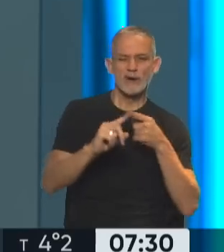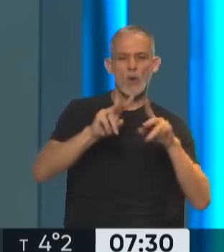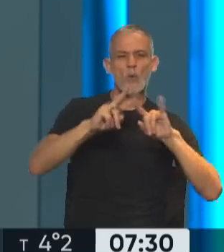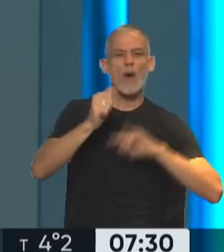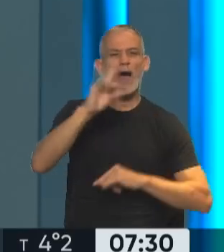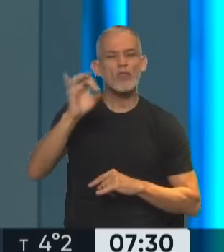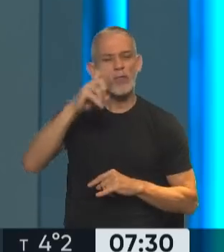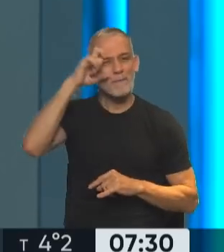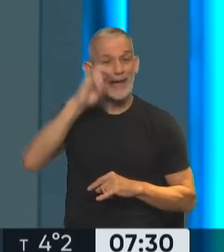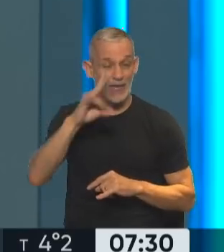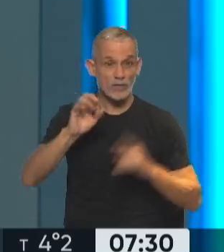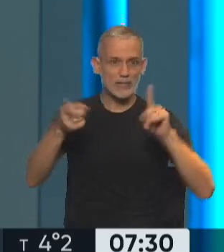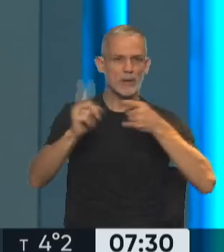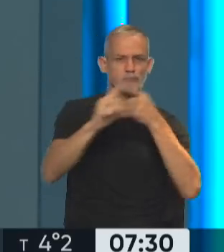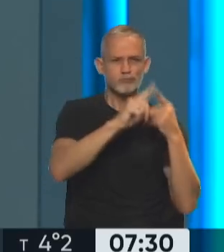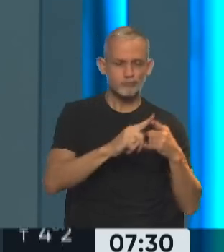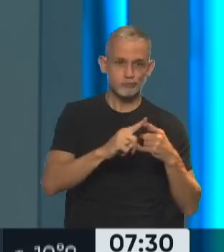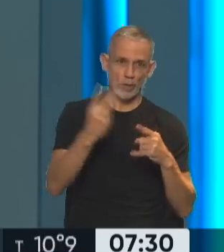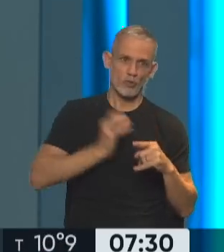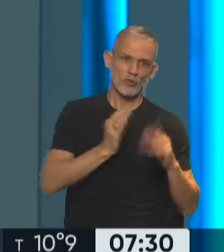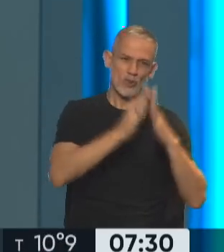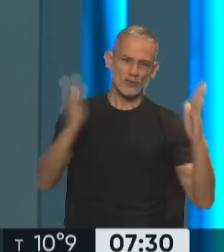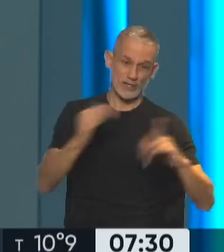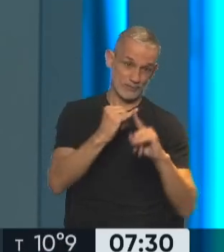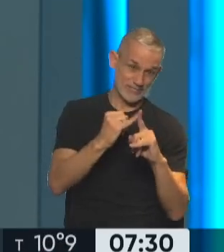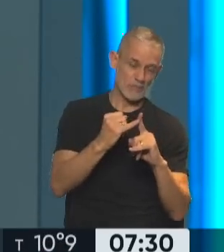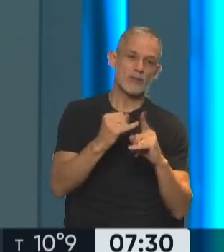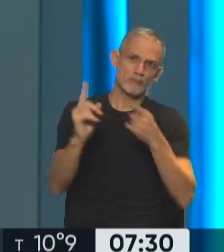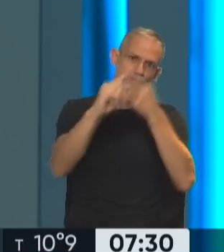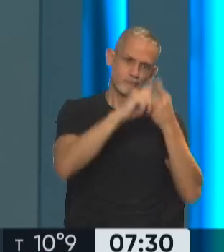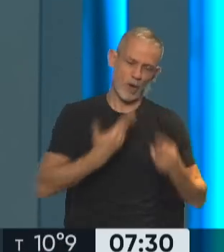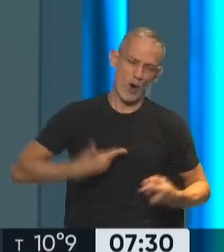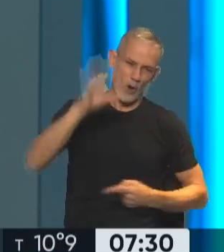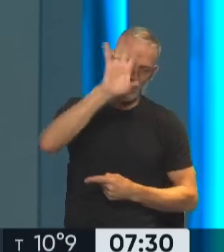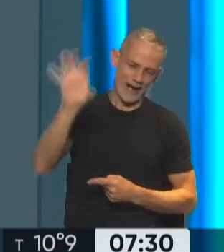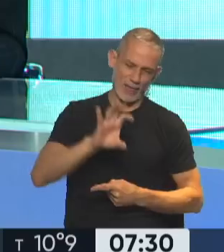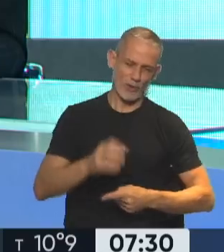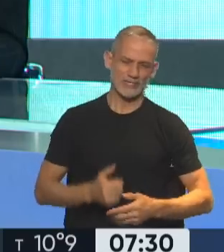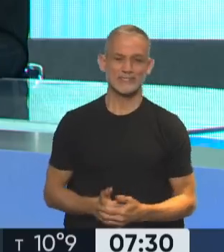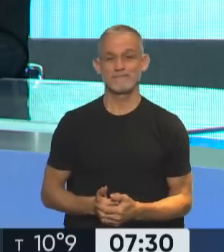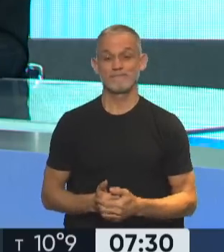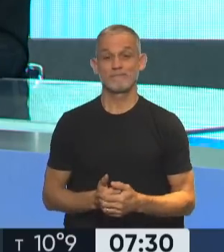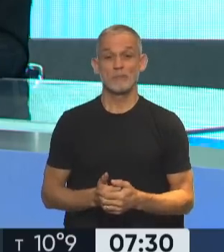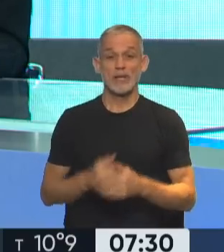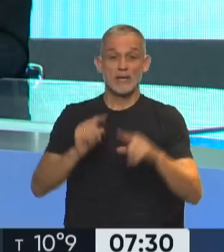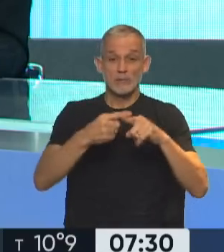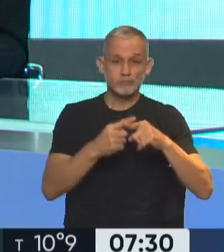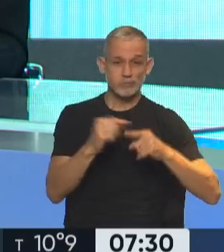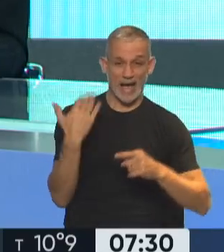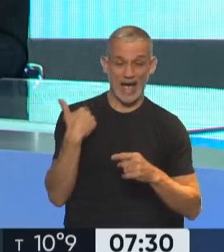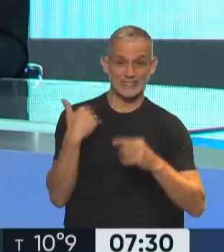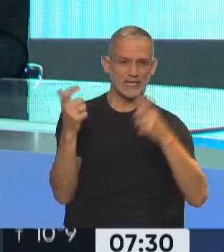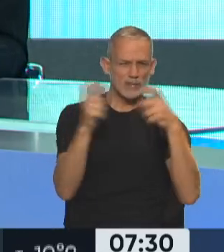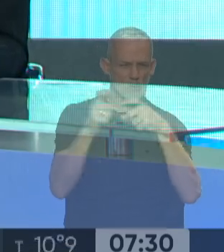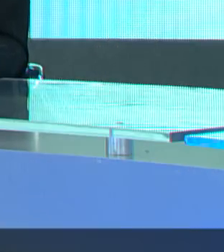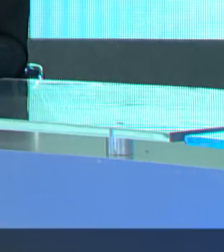pero por otro lado la relación que ha mantenido durante estos 2 años y medio, precisamente con los gobernadores. Bueno, dicen que la Liga de los Gobernadores ayer tuvo